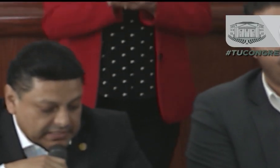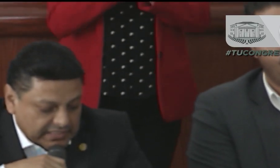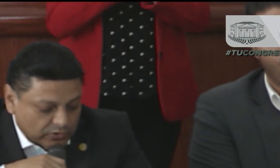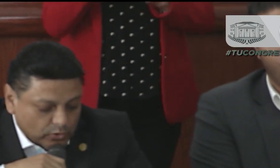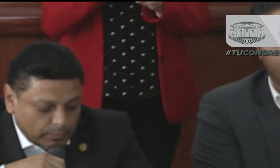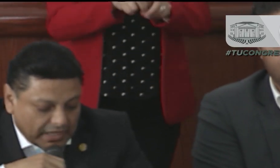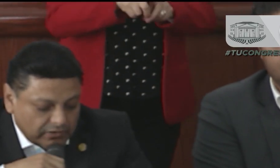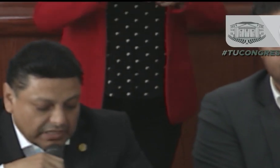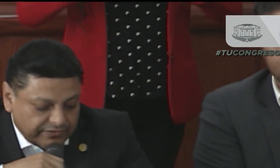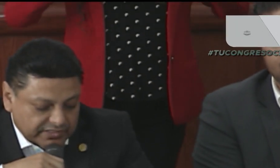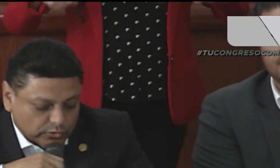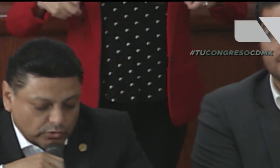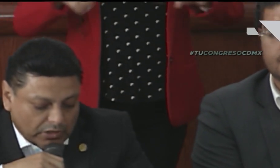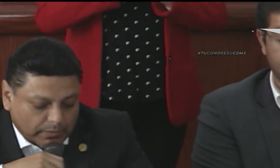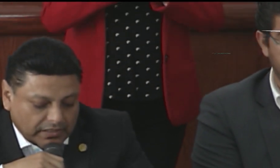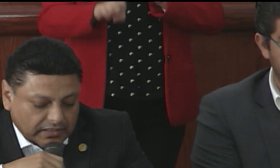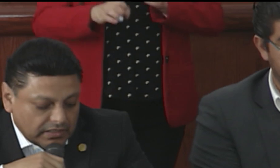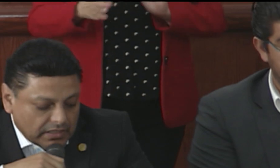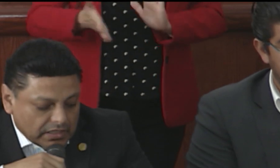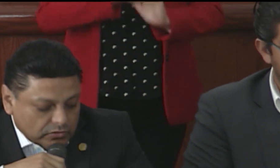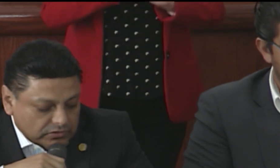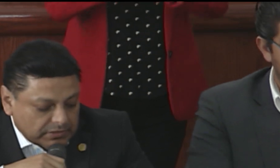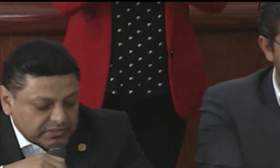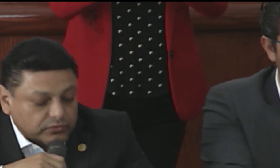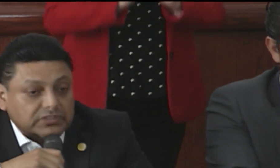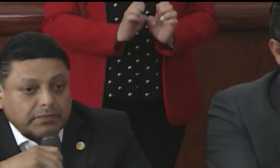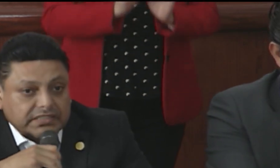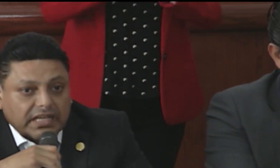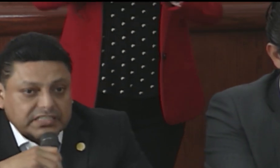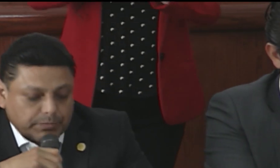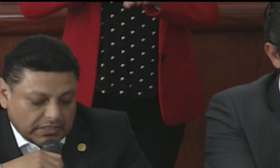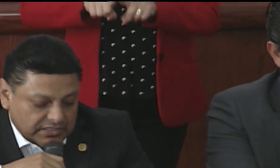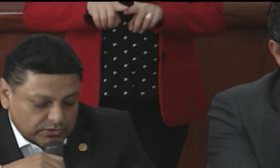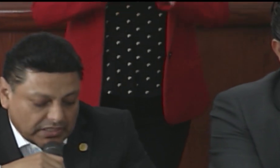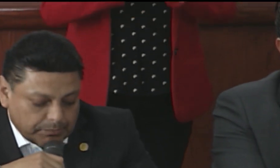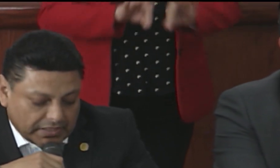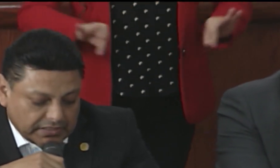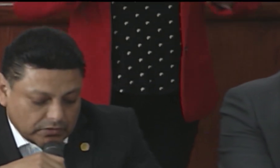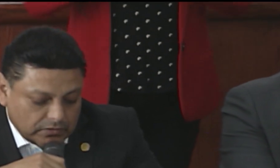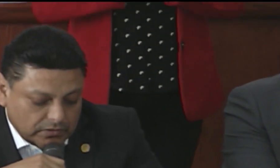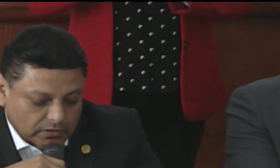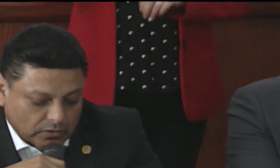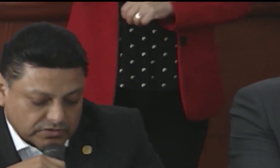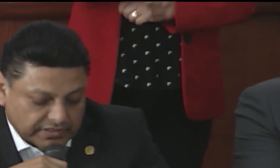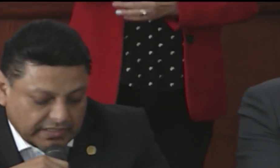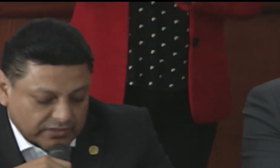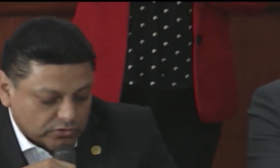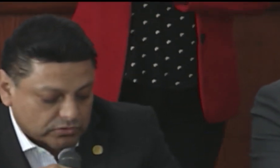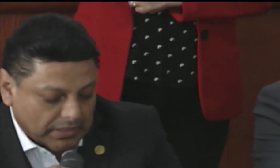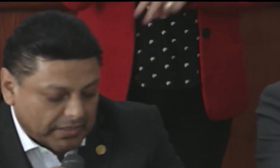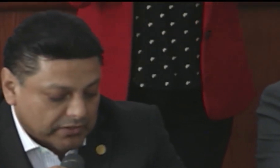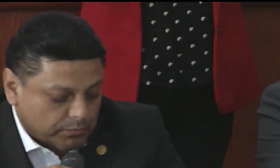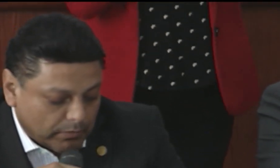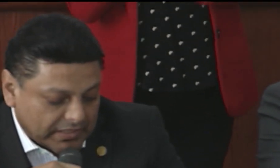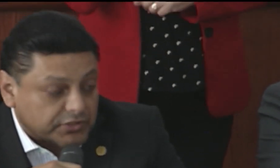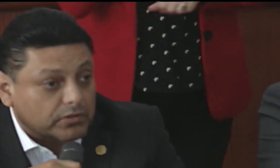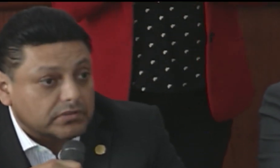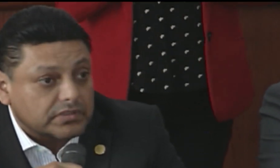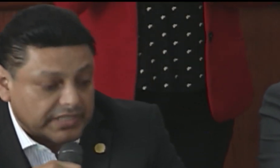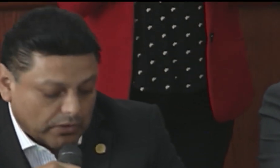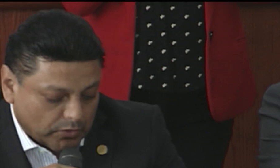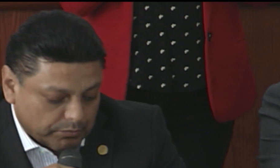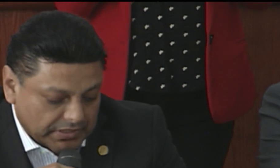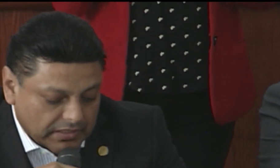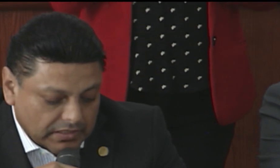El desarrollo urbano y la infraestructura urbana son temas fundamentales para la Ciudad de México, considerando su tamaño, población